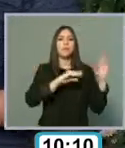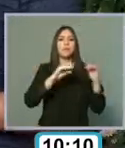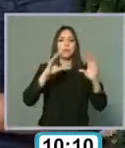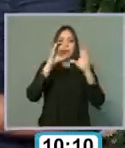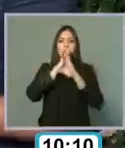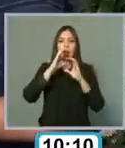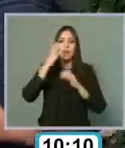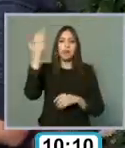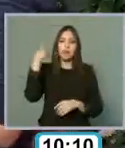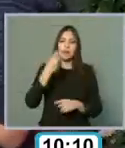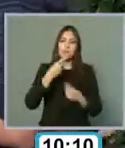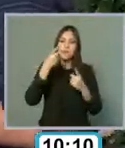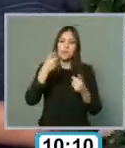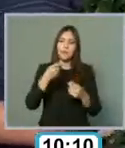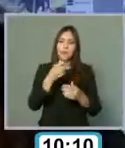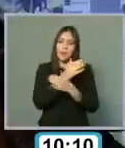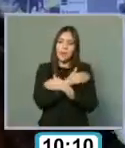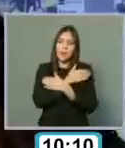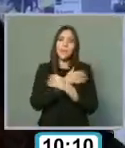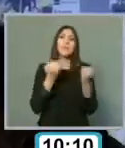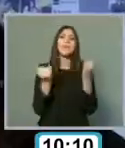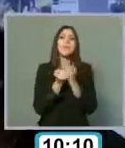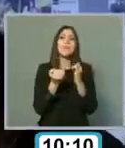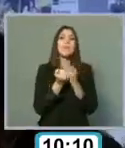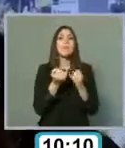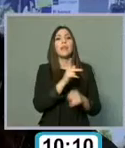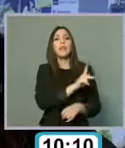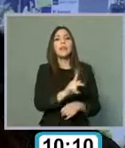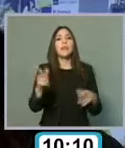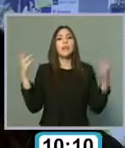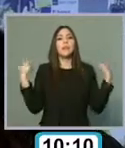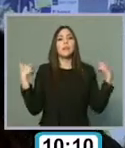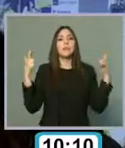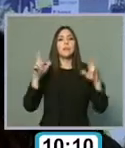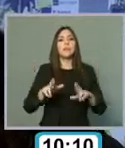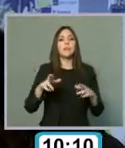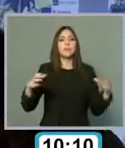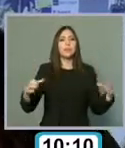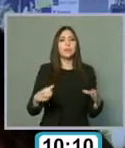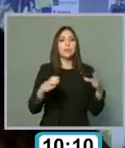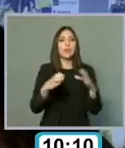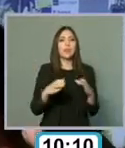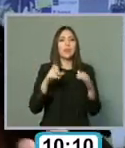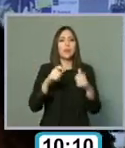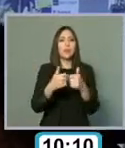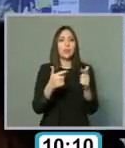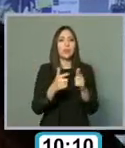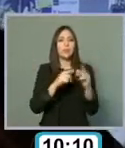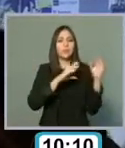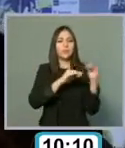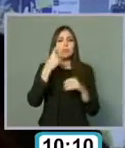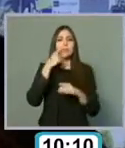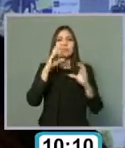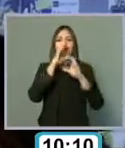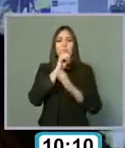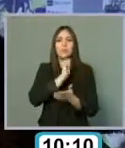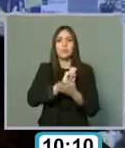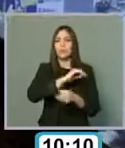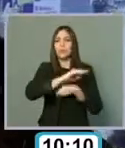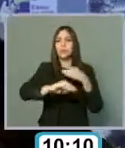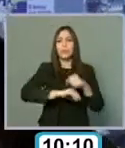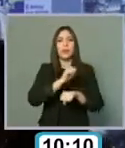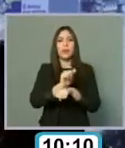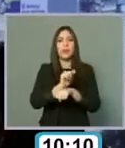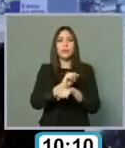que esté. Sí. Y también todos los maestros de la sociedad me han inspirado muchísimo y también todos los artistas con los que he